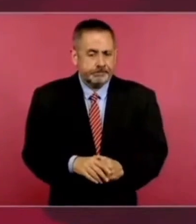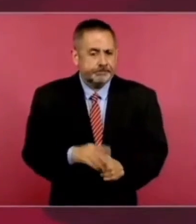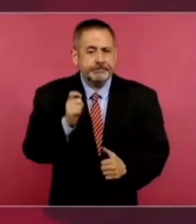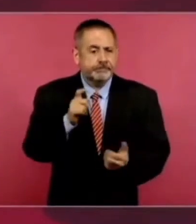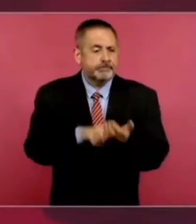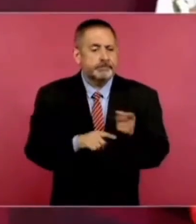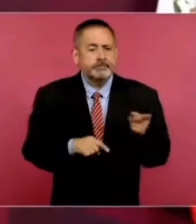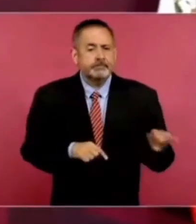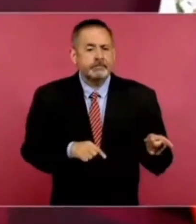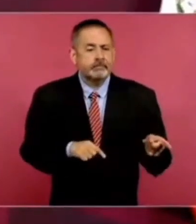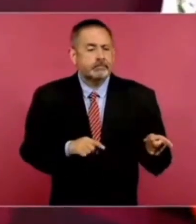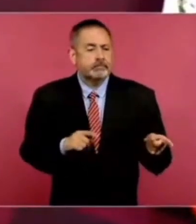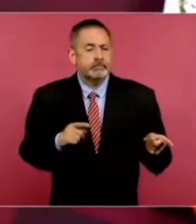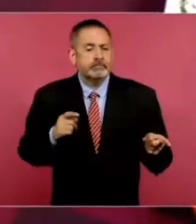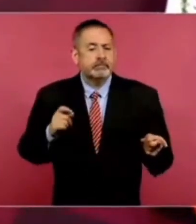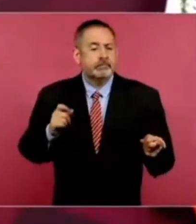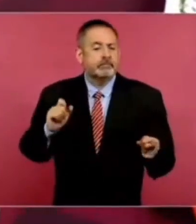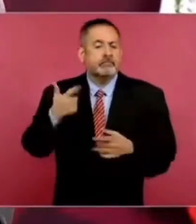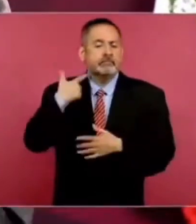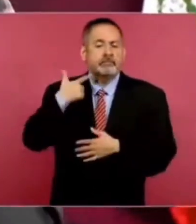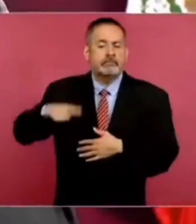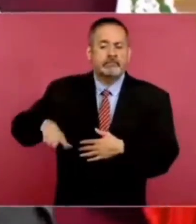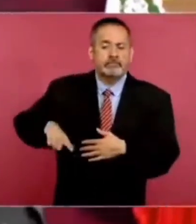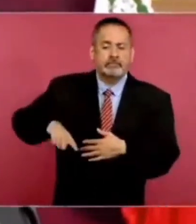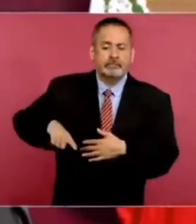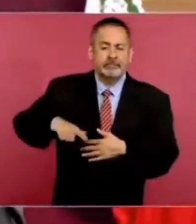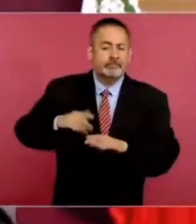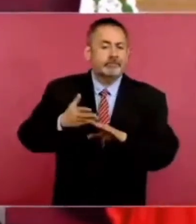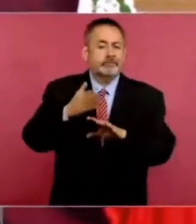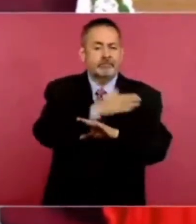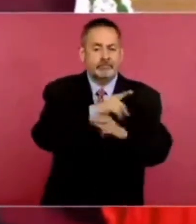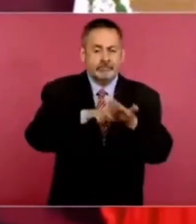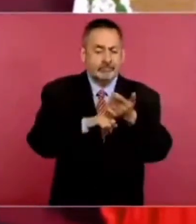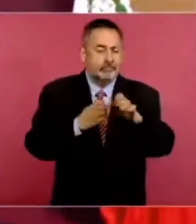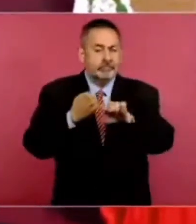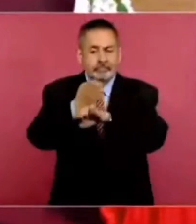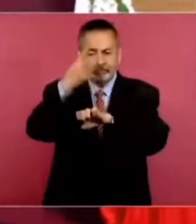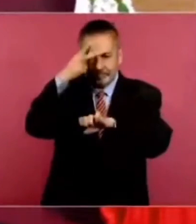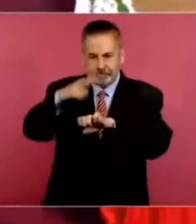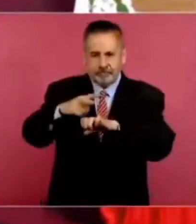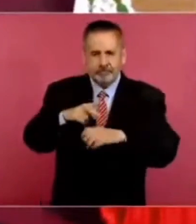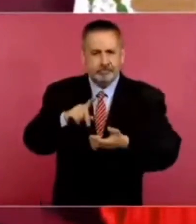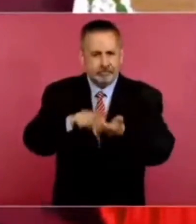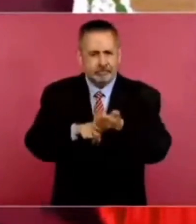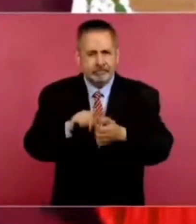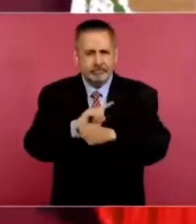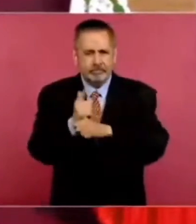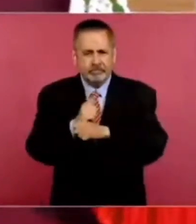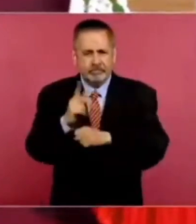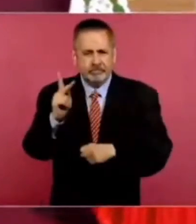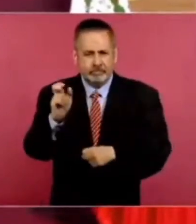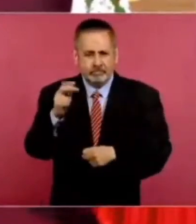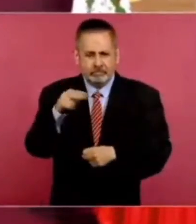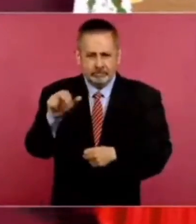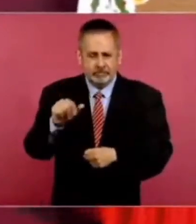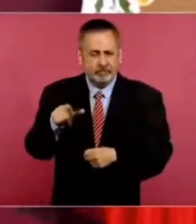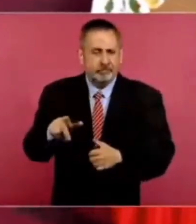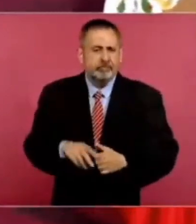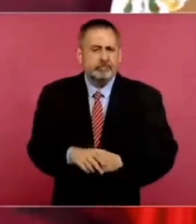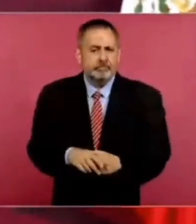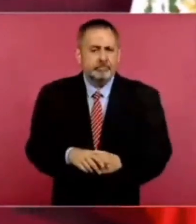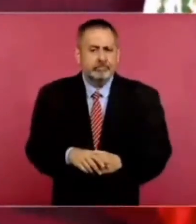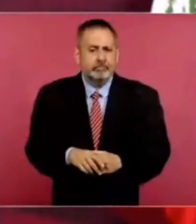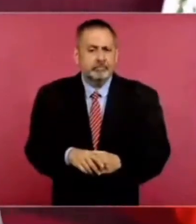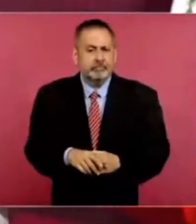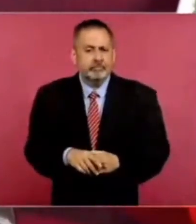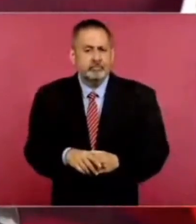que pues el que gobernaba era el Estado de México, el licenciado Peña, y el